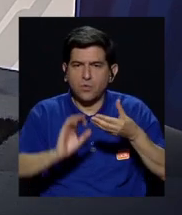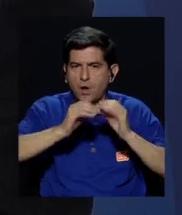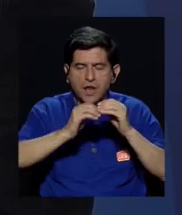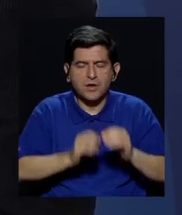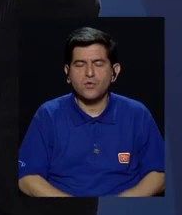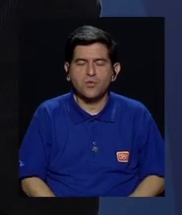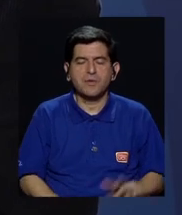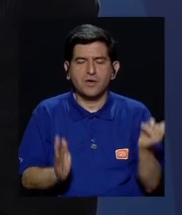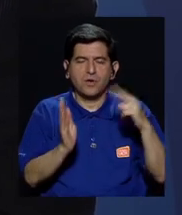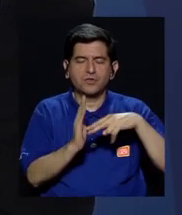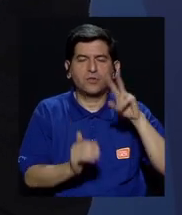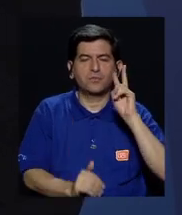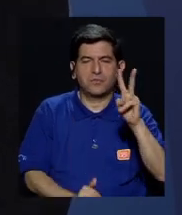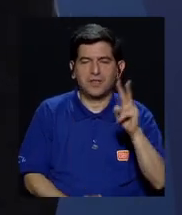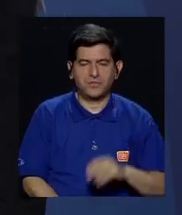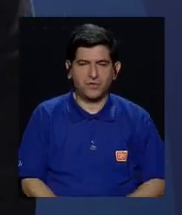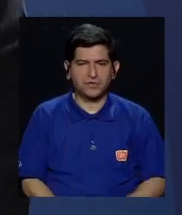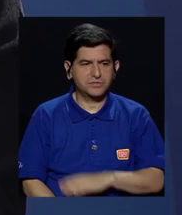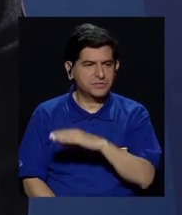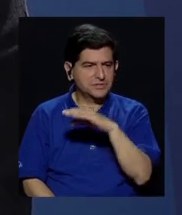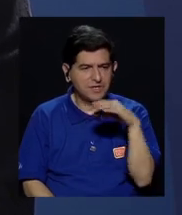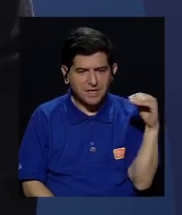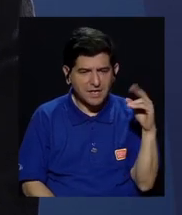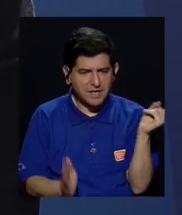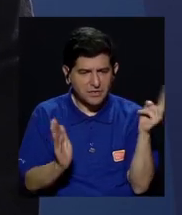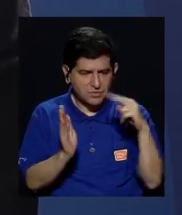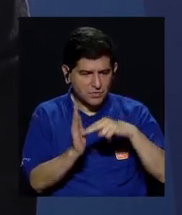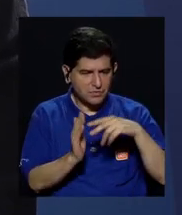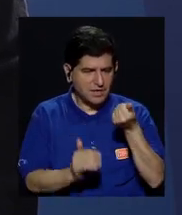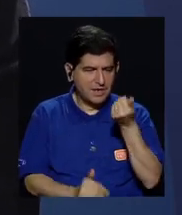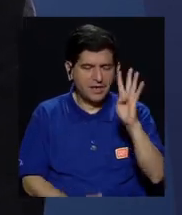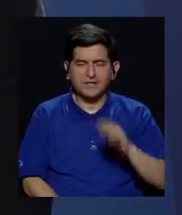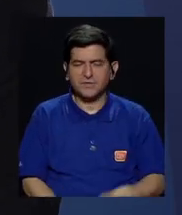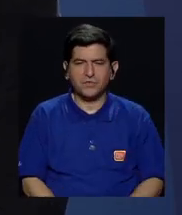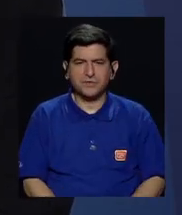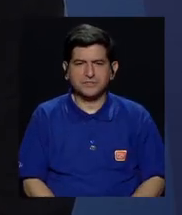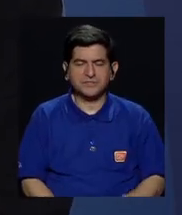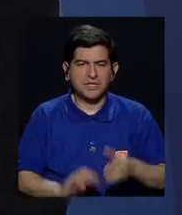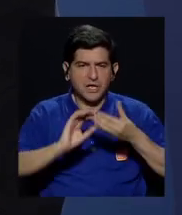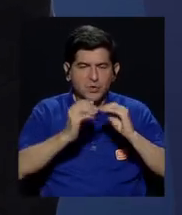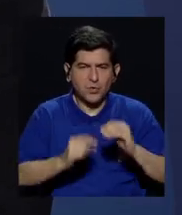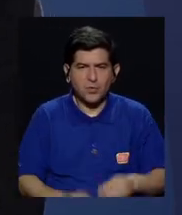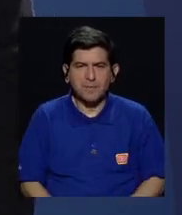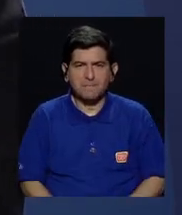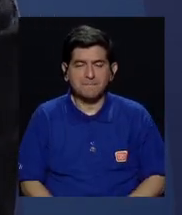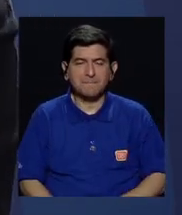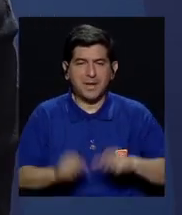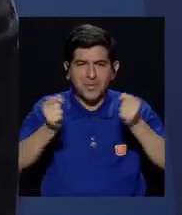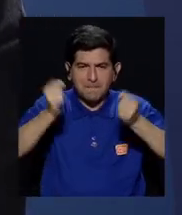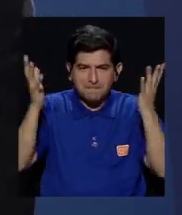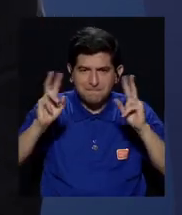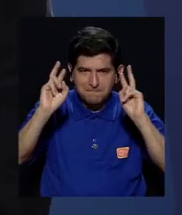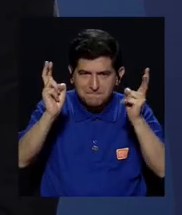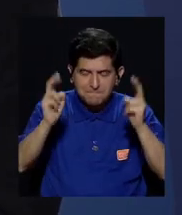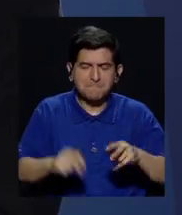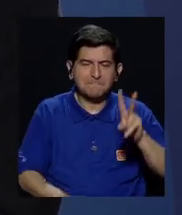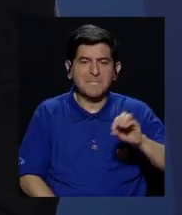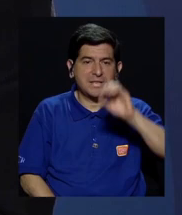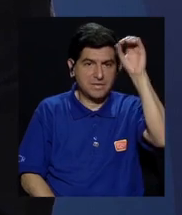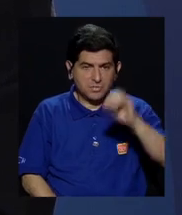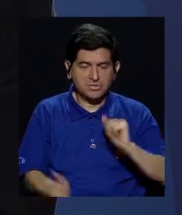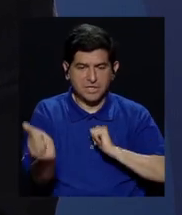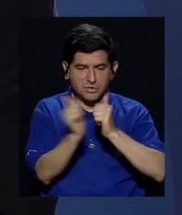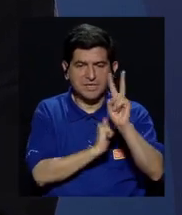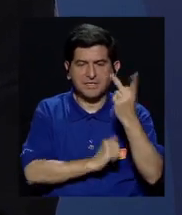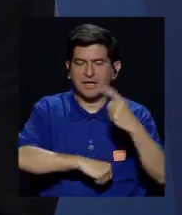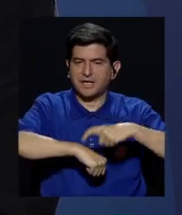número mágico en el 2002 en el 2014 fueron los 20 puntos aproximadamente